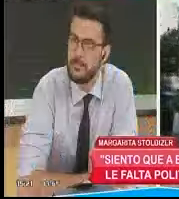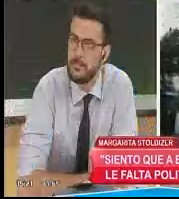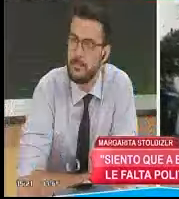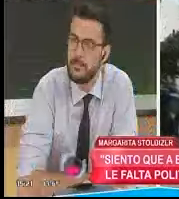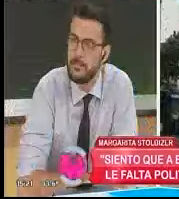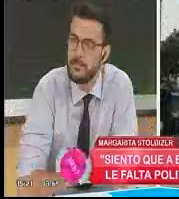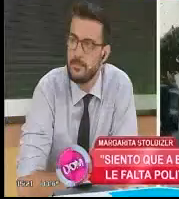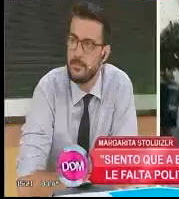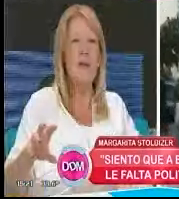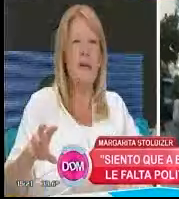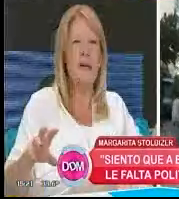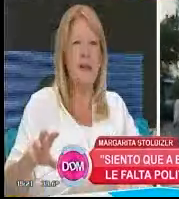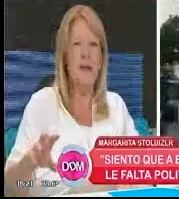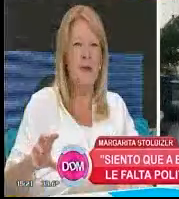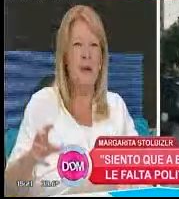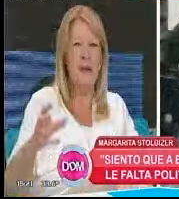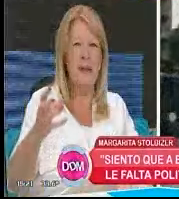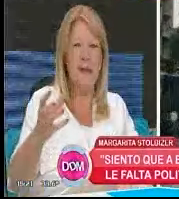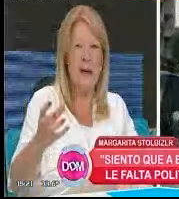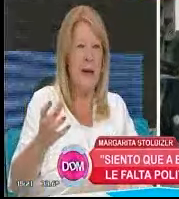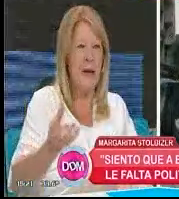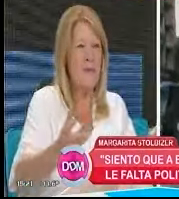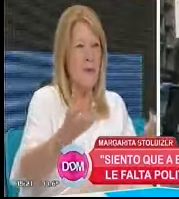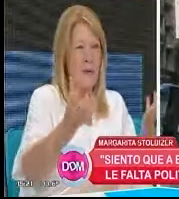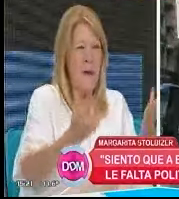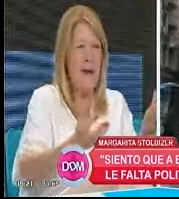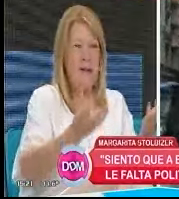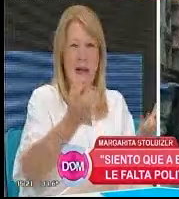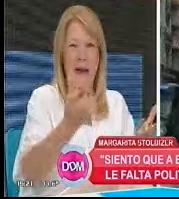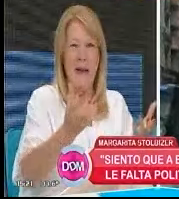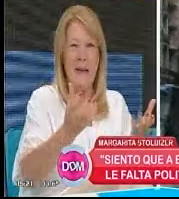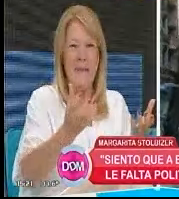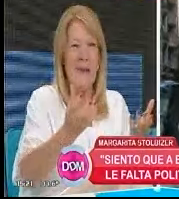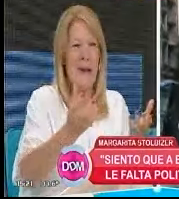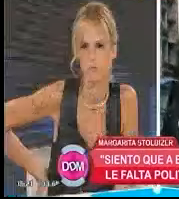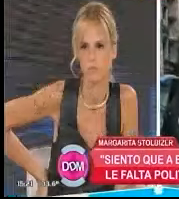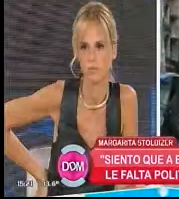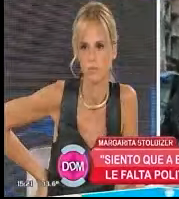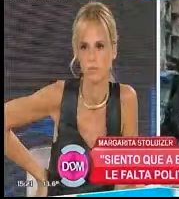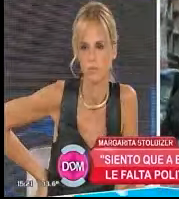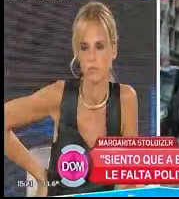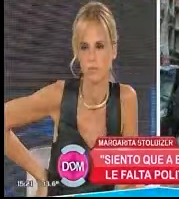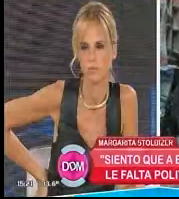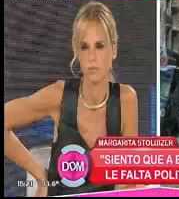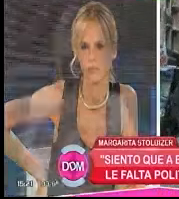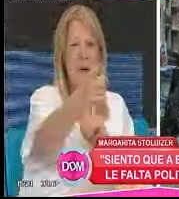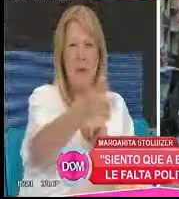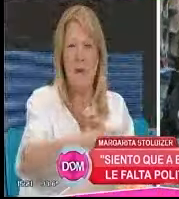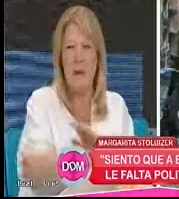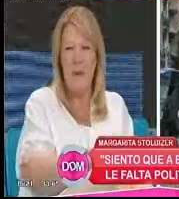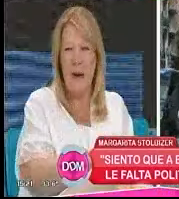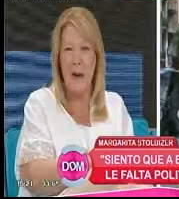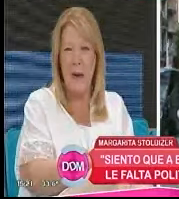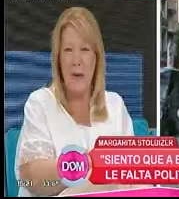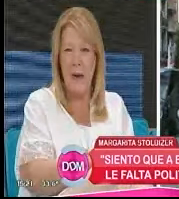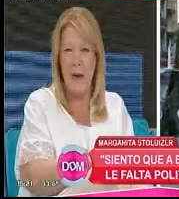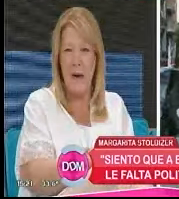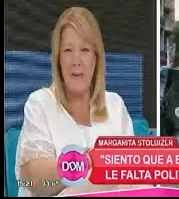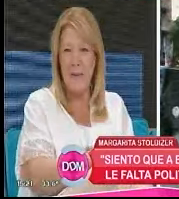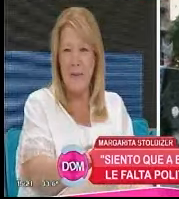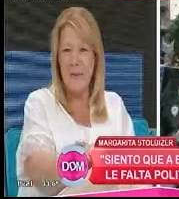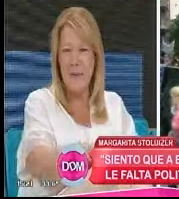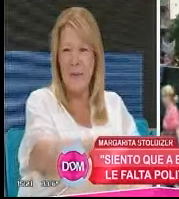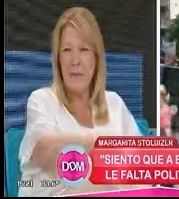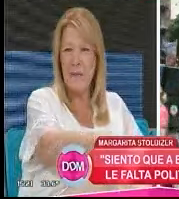legítimo. El problema es la utilización de ese reclamo para instalar esa pelea donde lo que buscan es ver cómo joroban al que